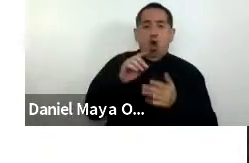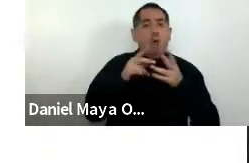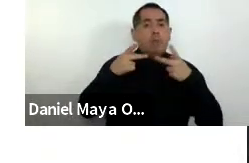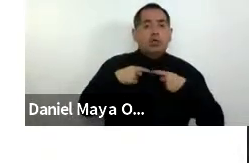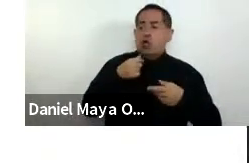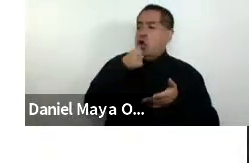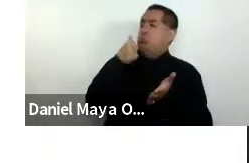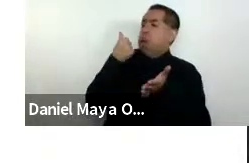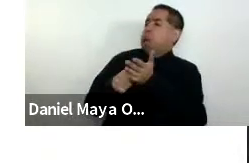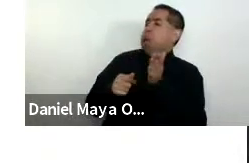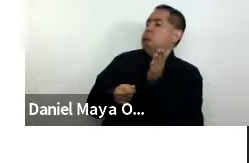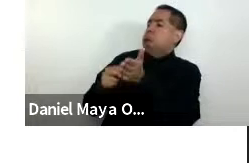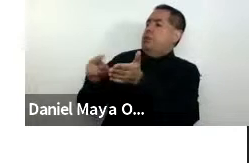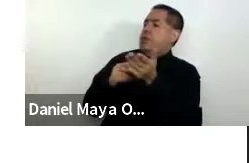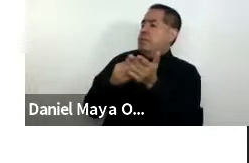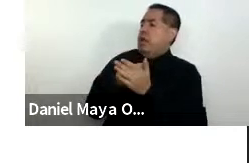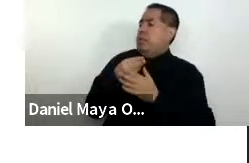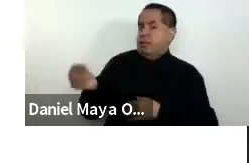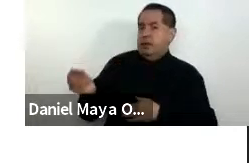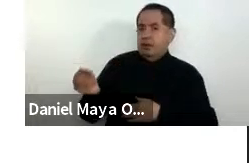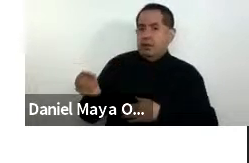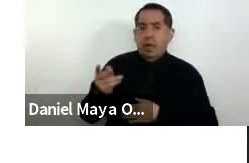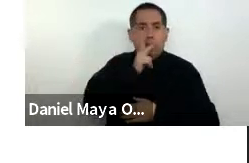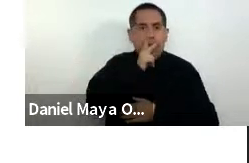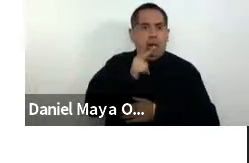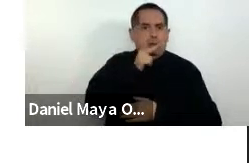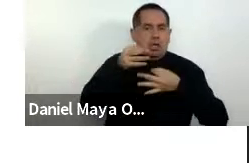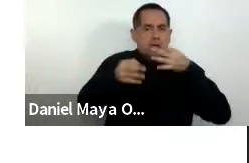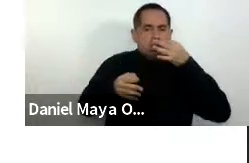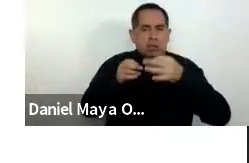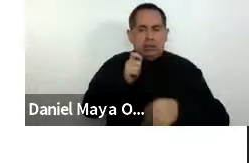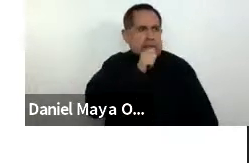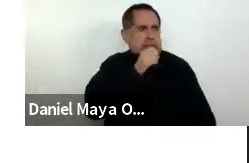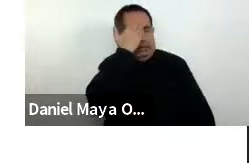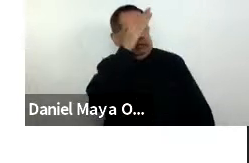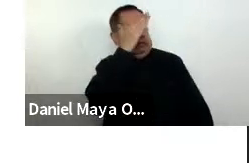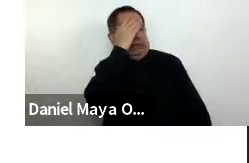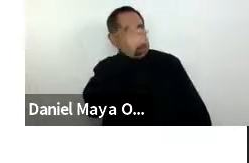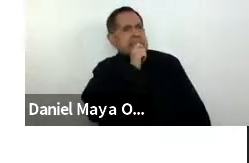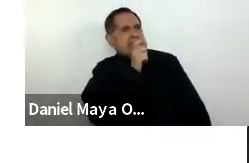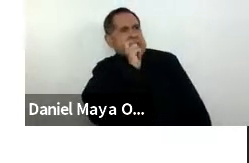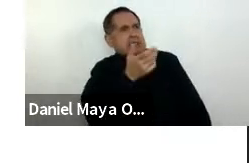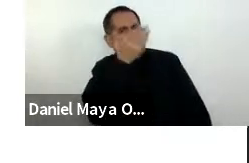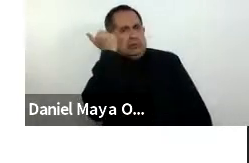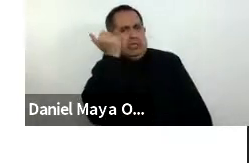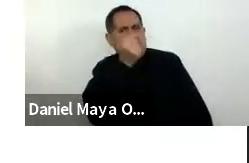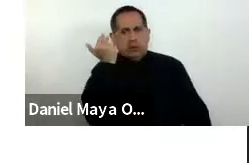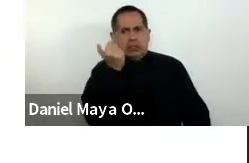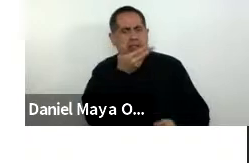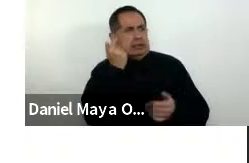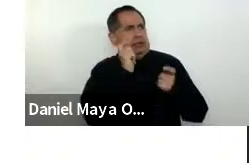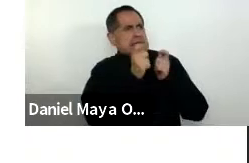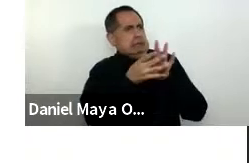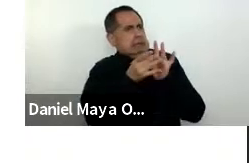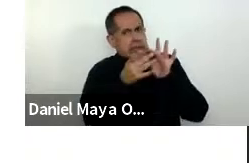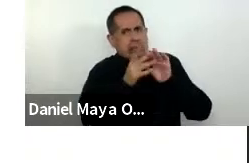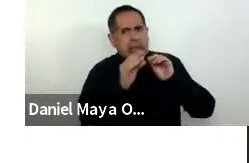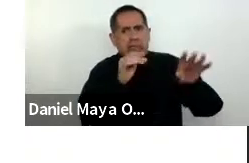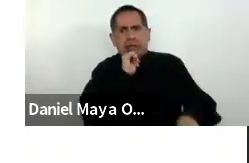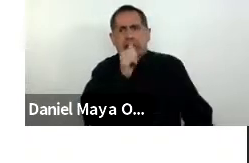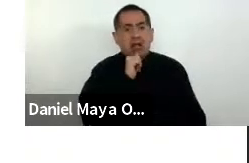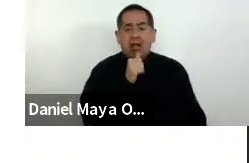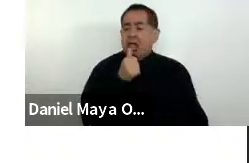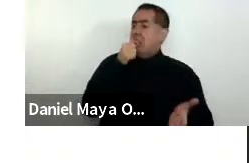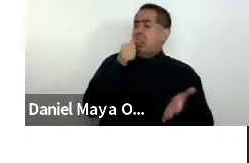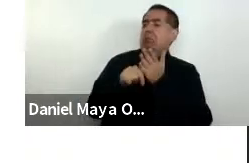emplaza, todo es utilizando términos jurídicos. No se le explica ni se le dice cuál es el problema, sino simplemente se le da